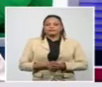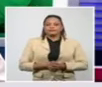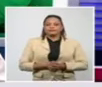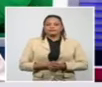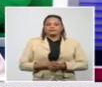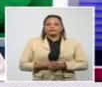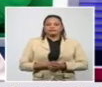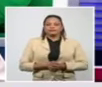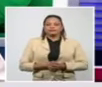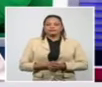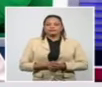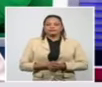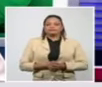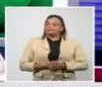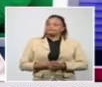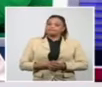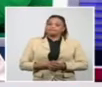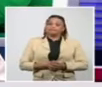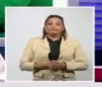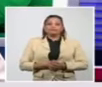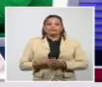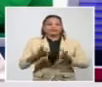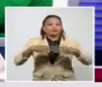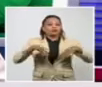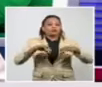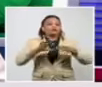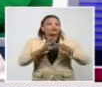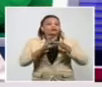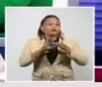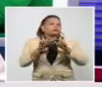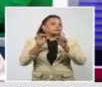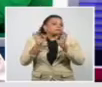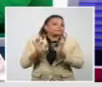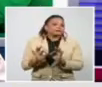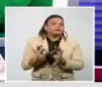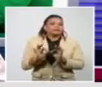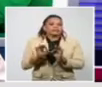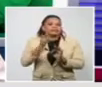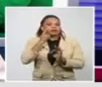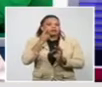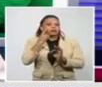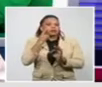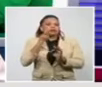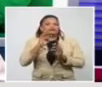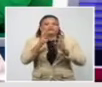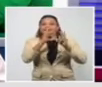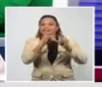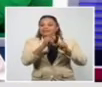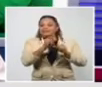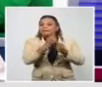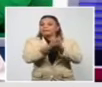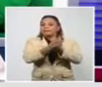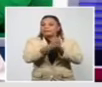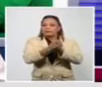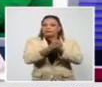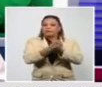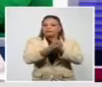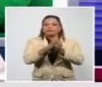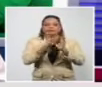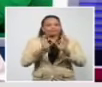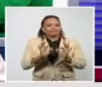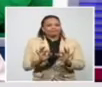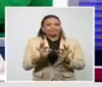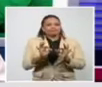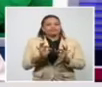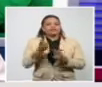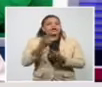Esta es la situación de los graves, como ven, una cifra que siempre tiene riesgo, a pesar de que